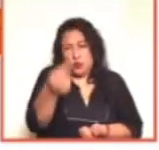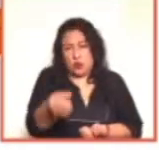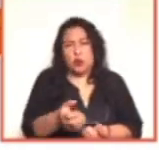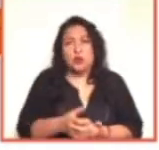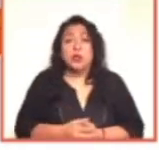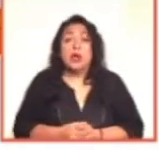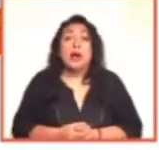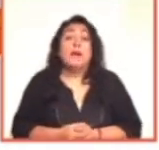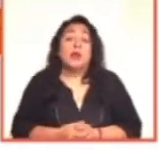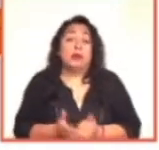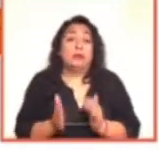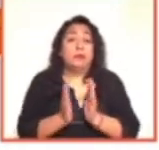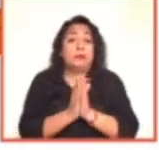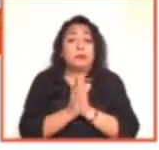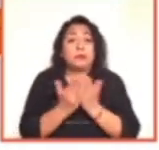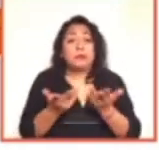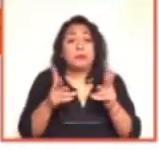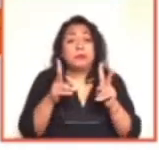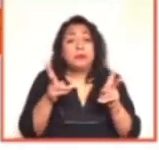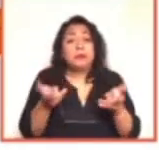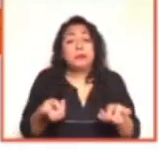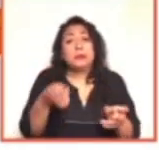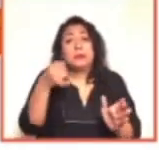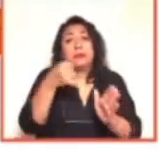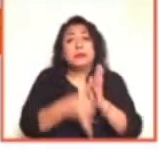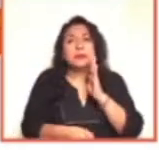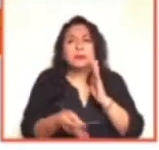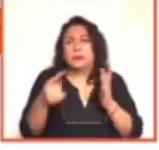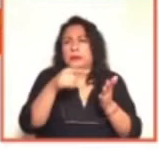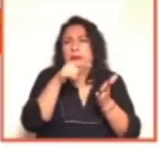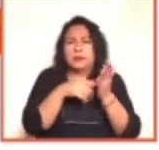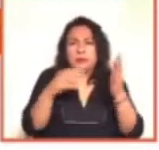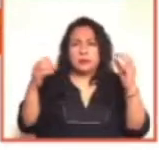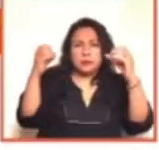Es una novela que ahonda en lugares oscuros,